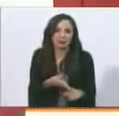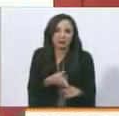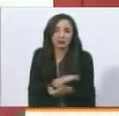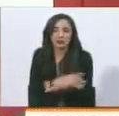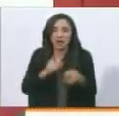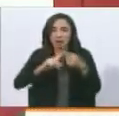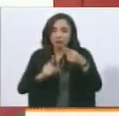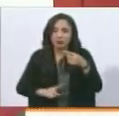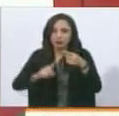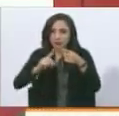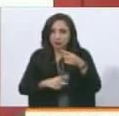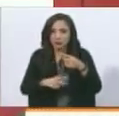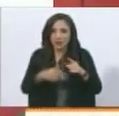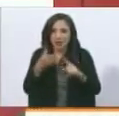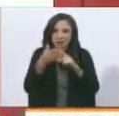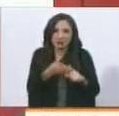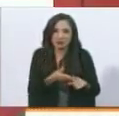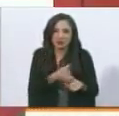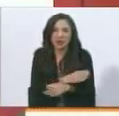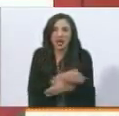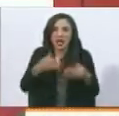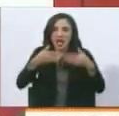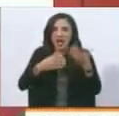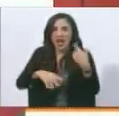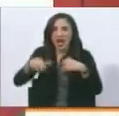electricidad, metido abajo del agua.